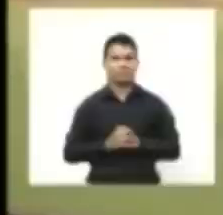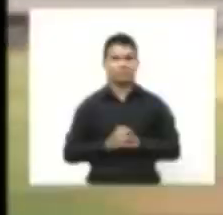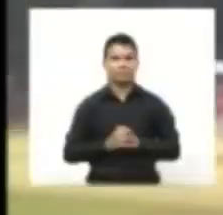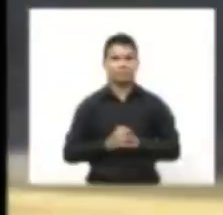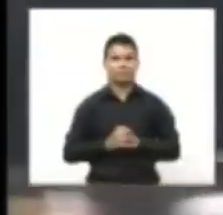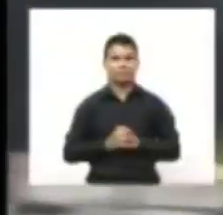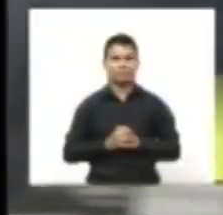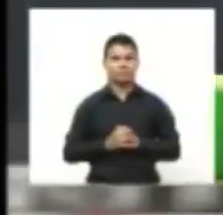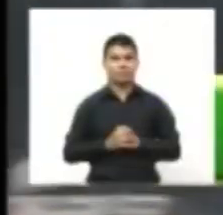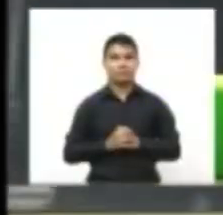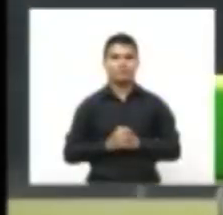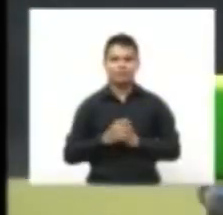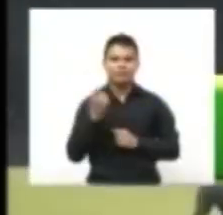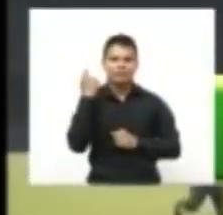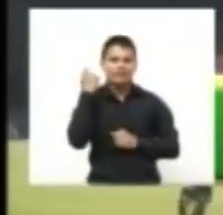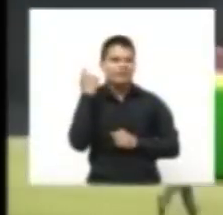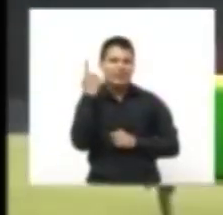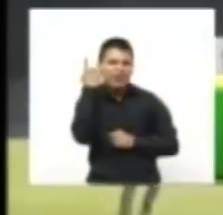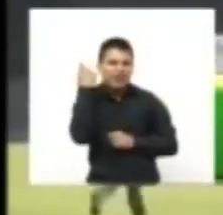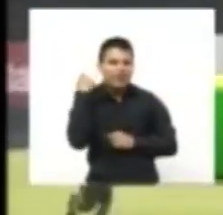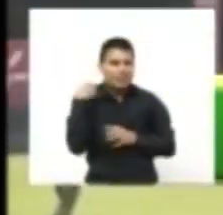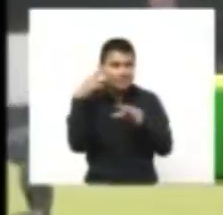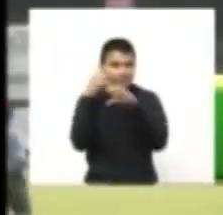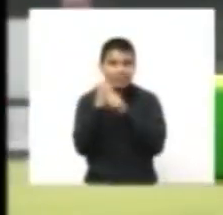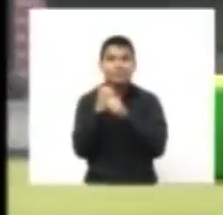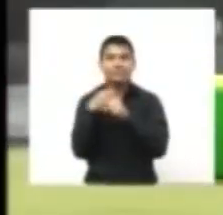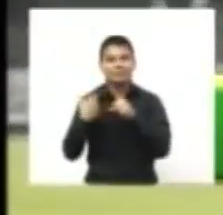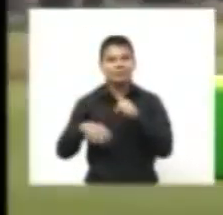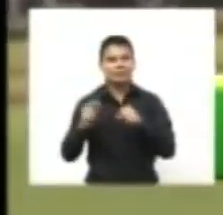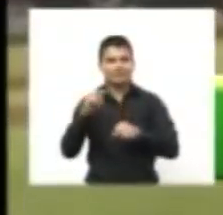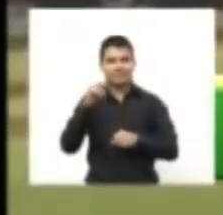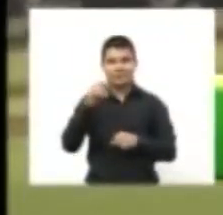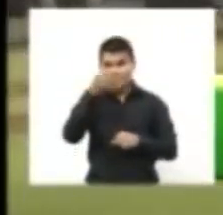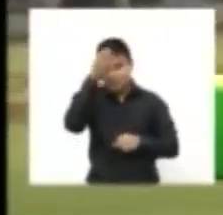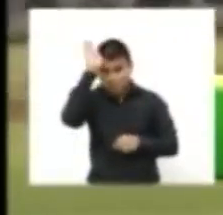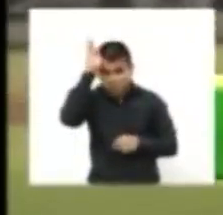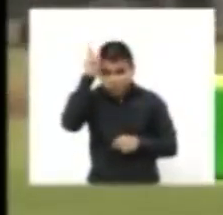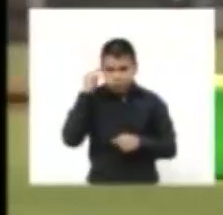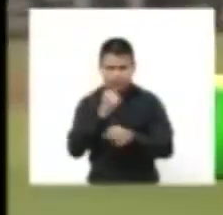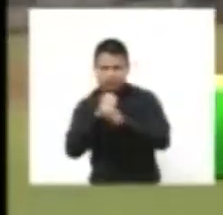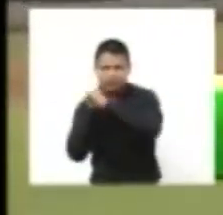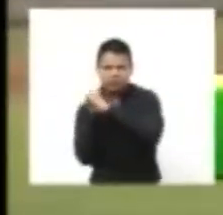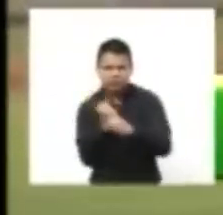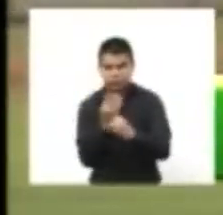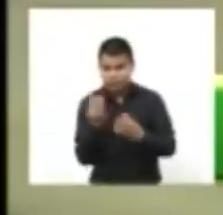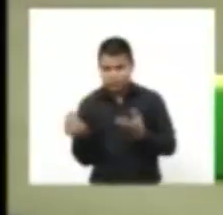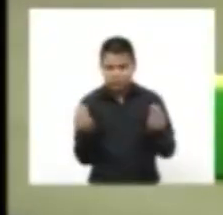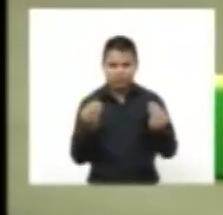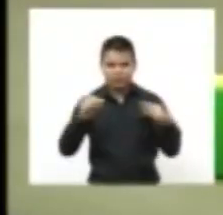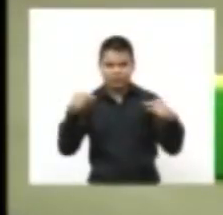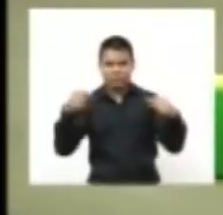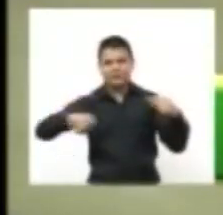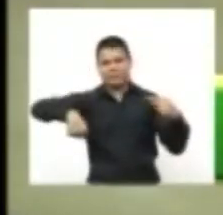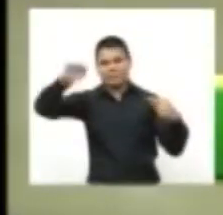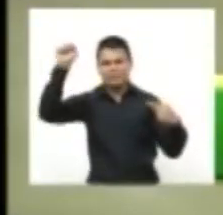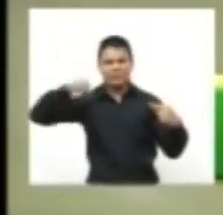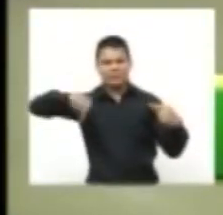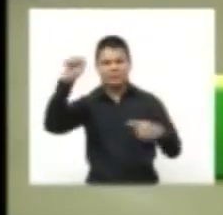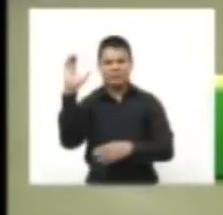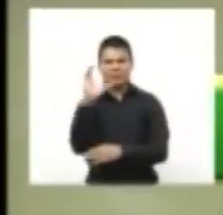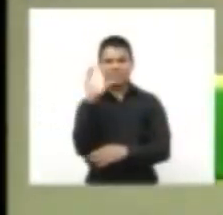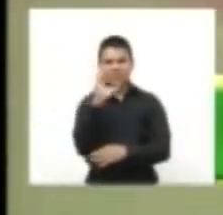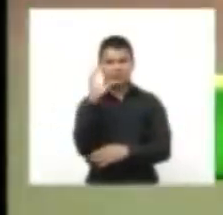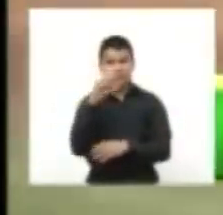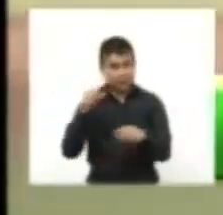Con su victoria de anoche ante el líder de la Copa Claro, los indios sueñan con una clasificación en el campeonato profesional colombiano al vencer con un